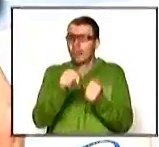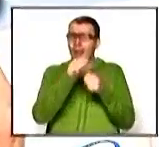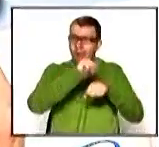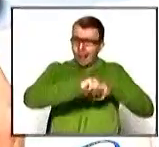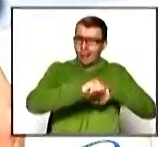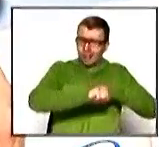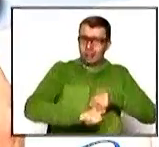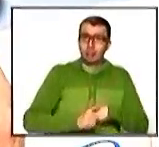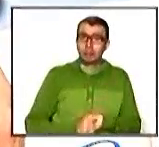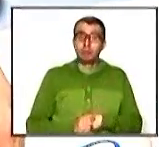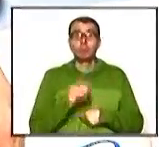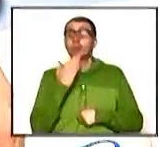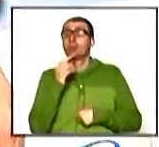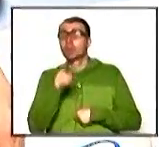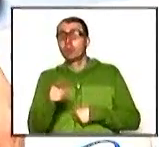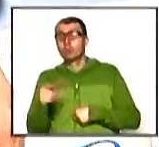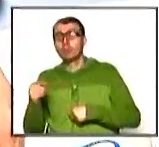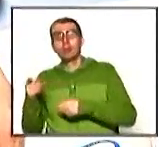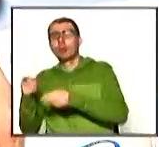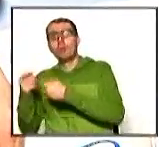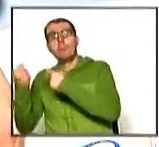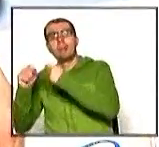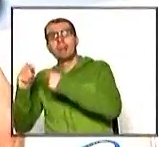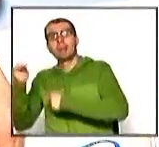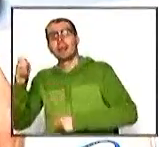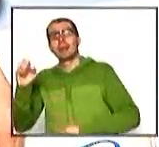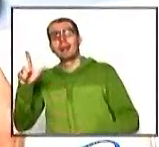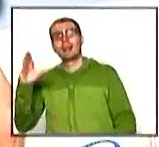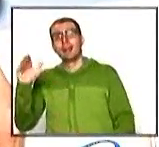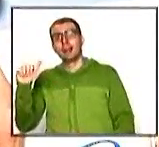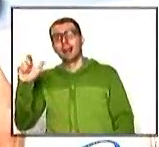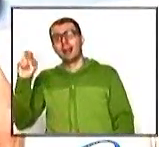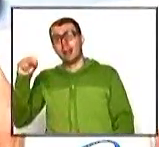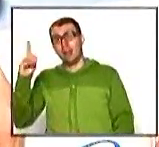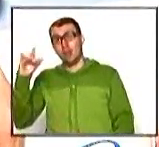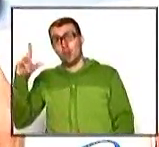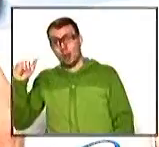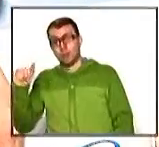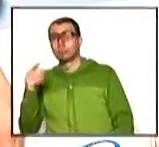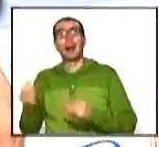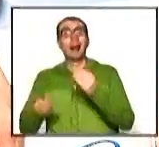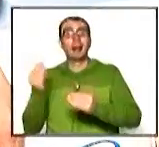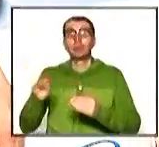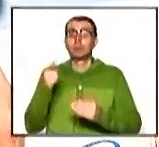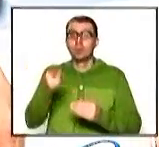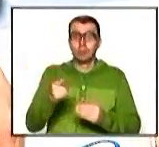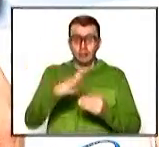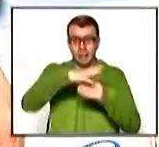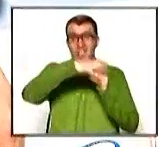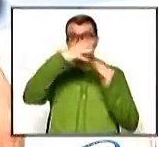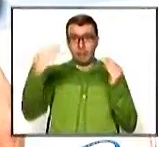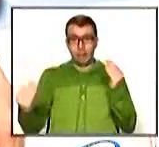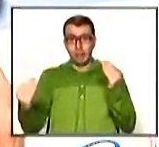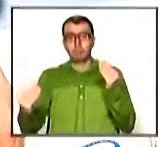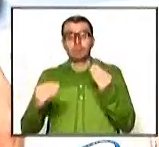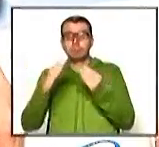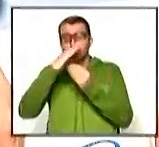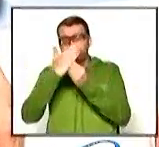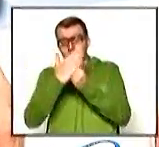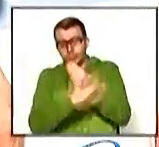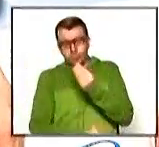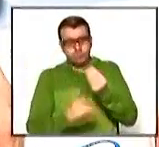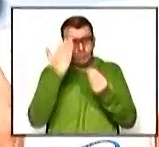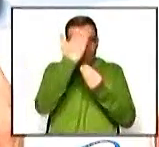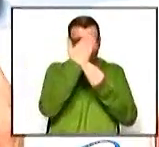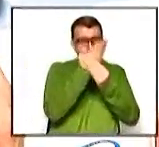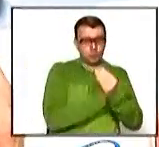caléndula y ustedes pueden hacer lo siguiente. Cogen la sábila, la pelan y esa sábila la